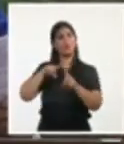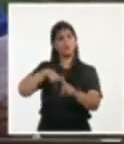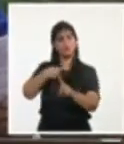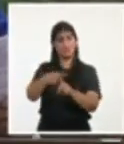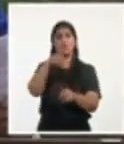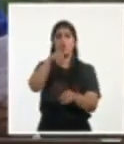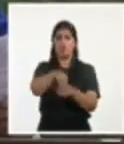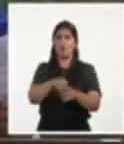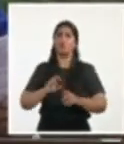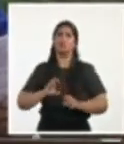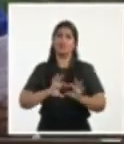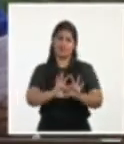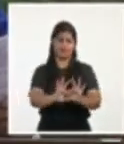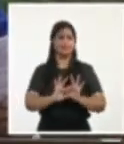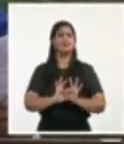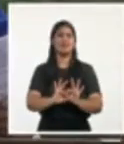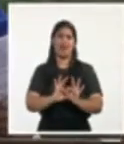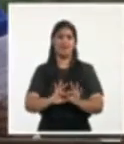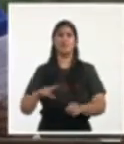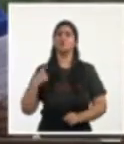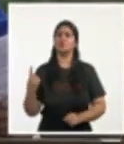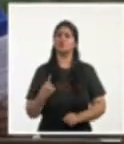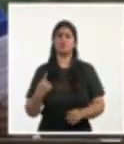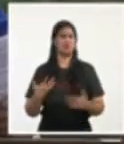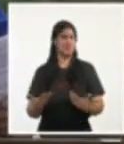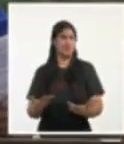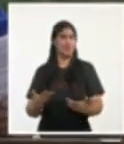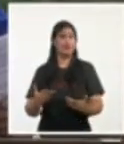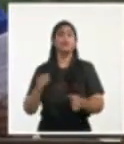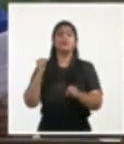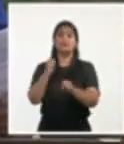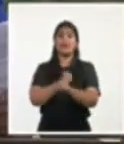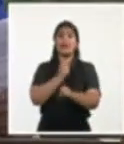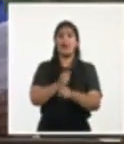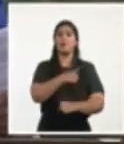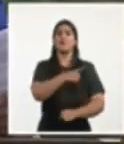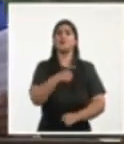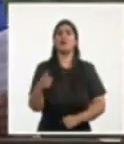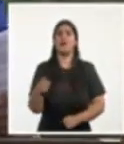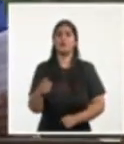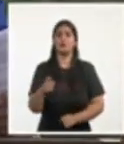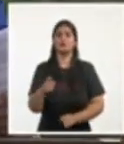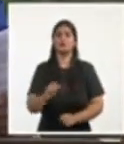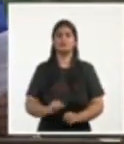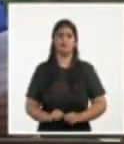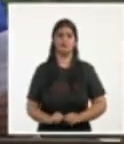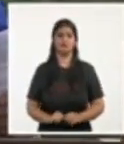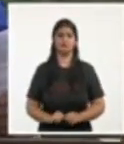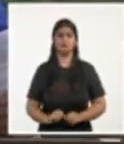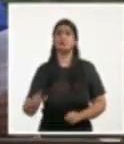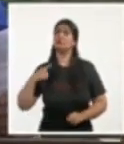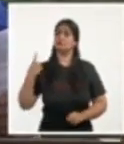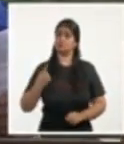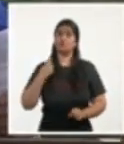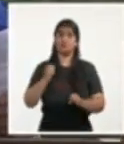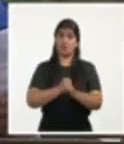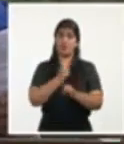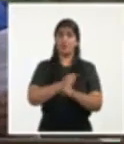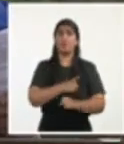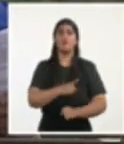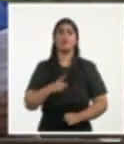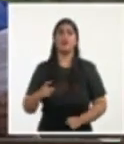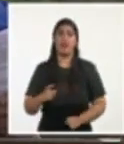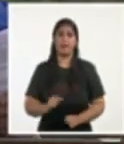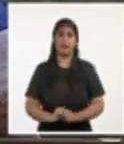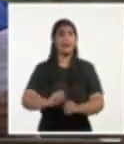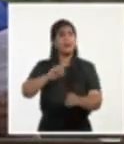que nuestra actuación permite evitar que la gente llegue a los estados más complicados de gravedad. Y dentro del estado de